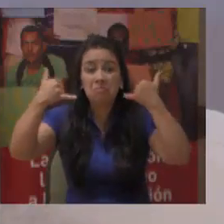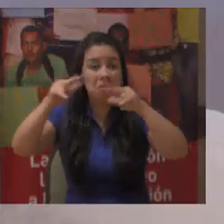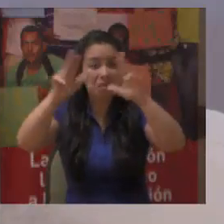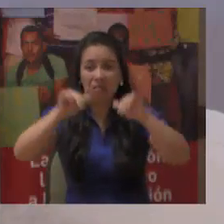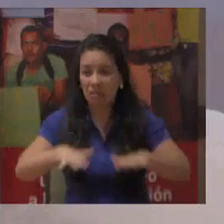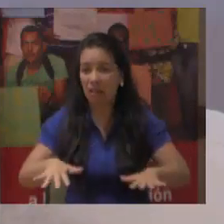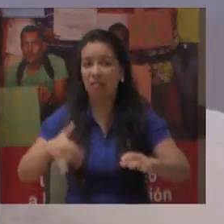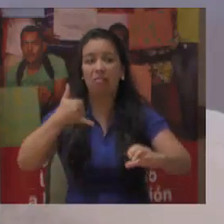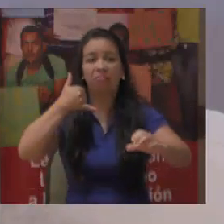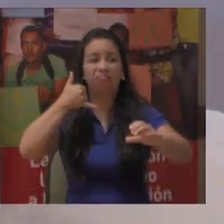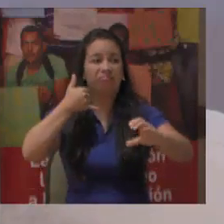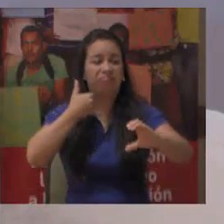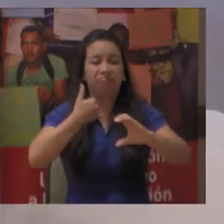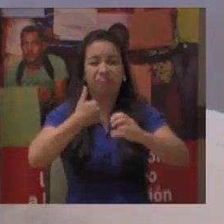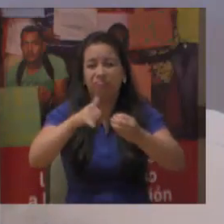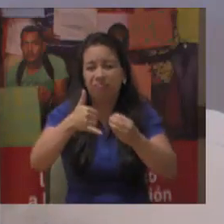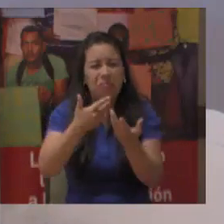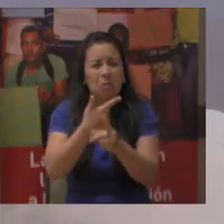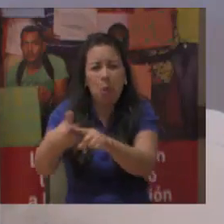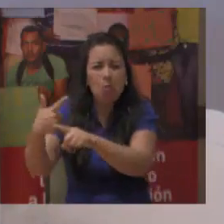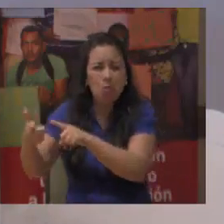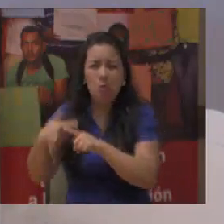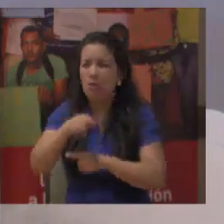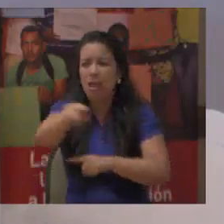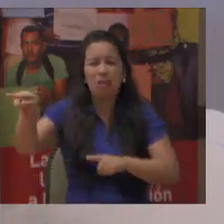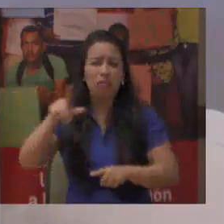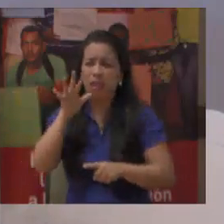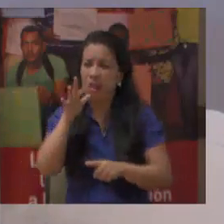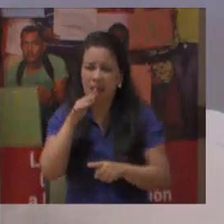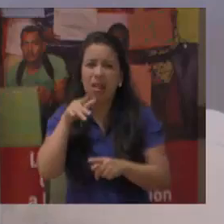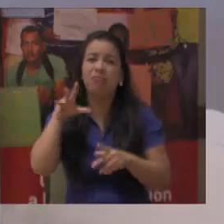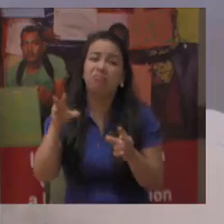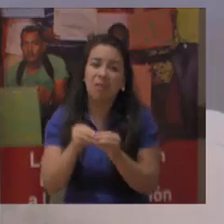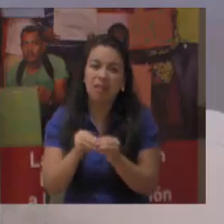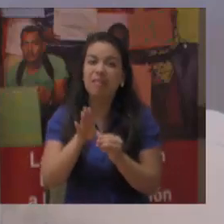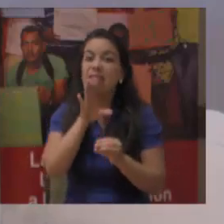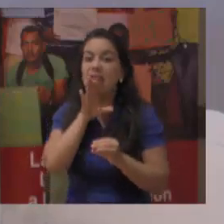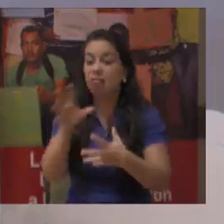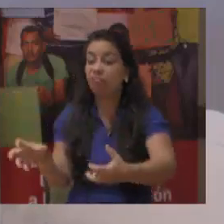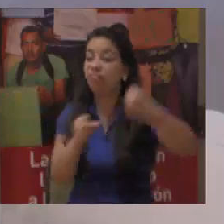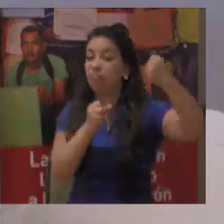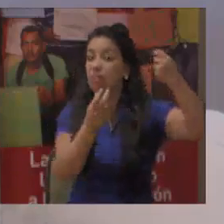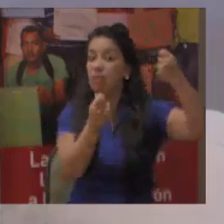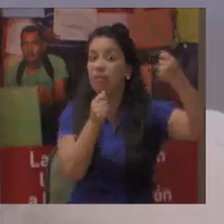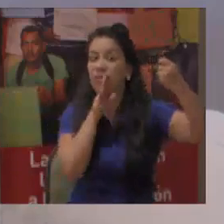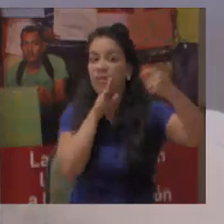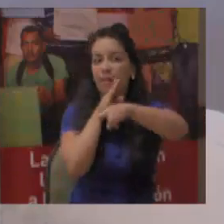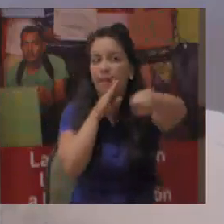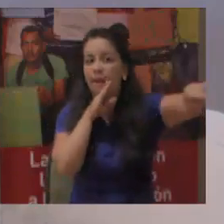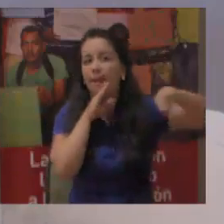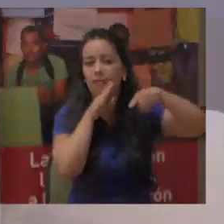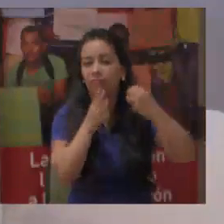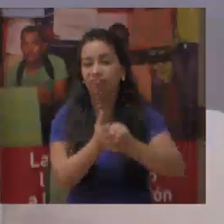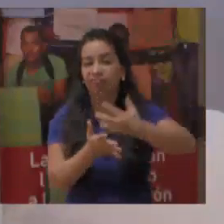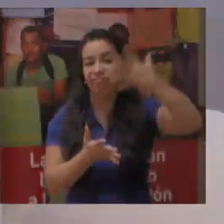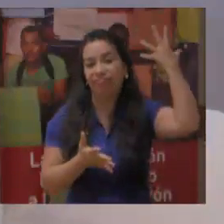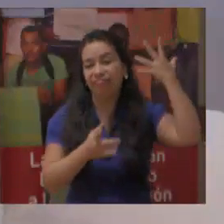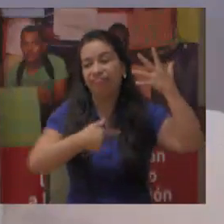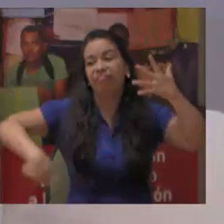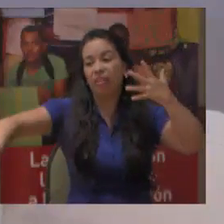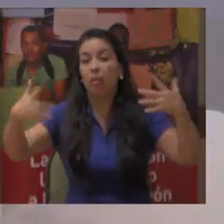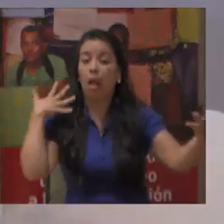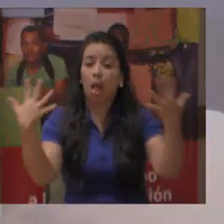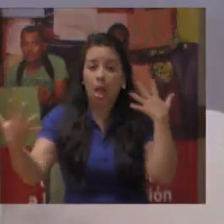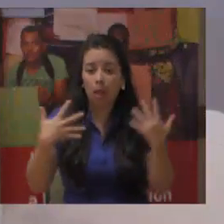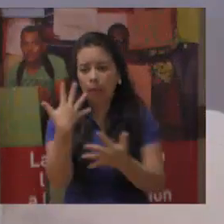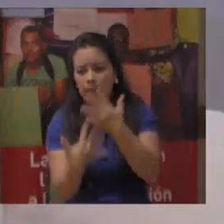sin acceso a un ingreso digno, porque quienes se llevan la plata son los intermediarios, quienes se llevan la plata son otros y no precisamente quienes